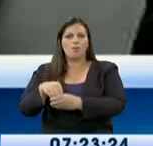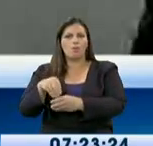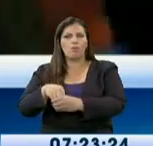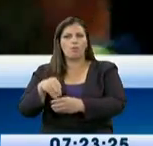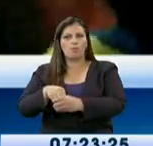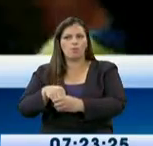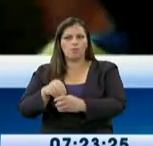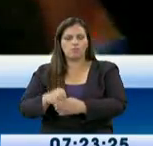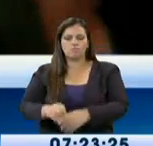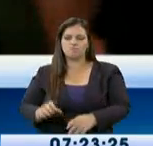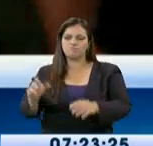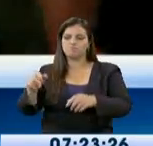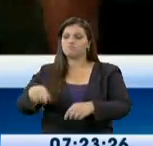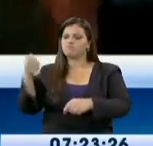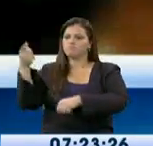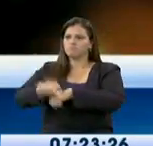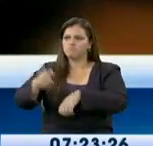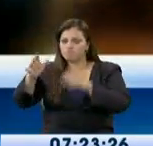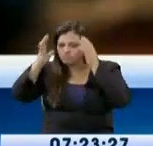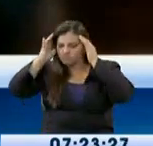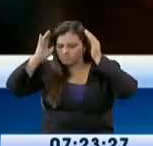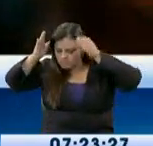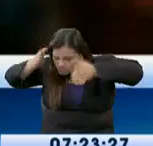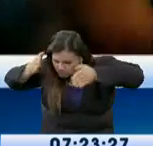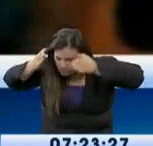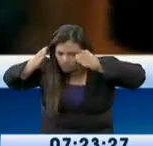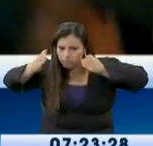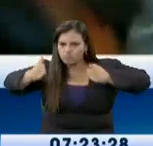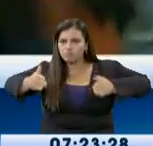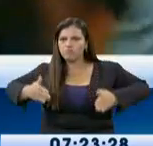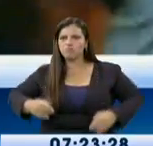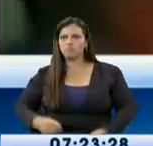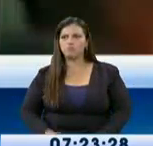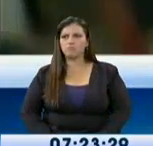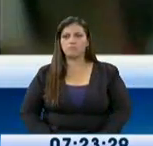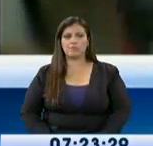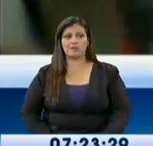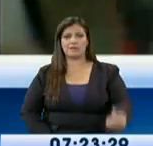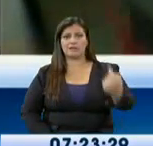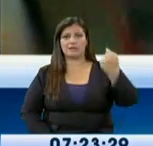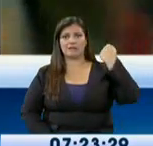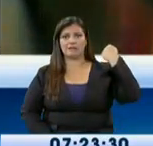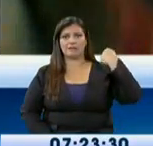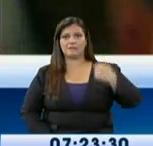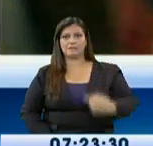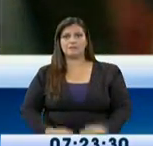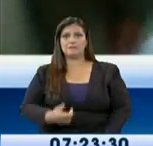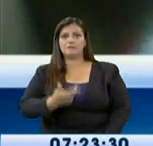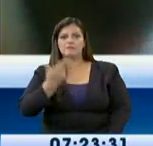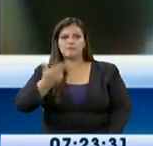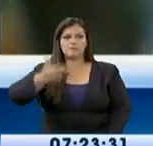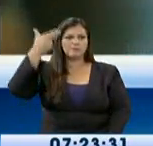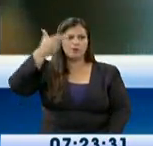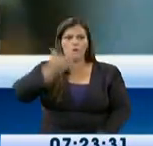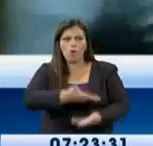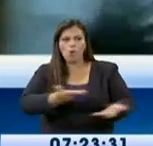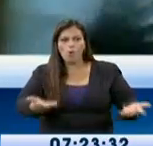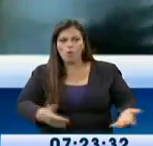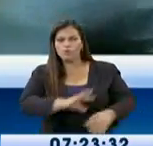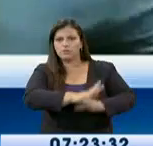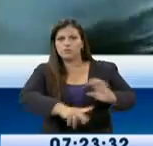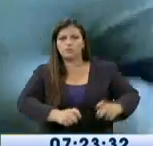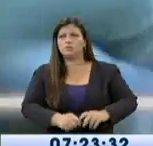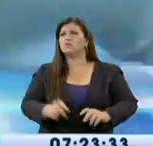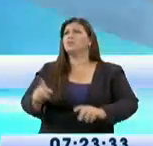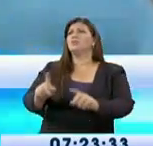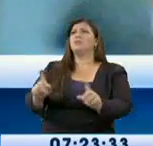El chico que entró a la parte de acá se encarga de coger a la chica que está atrás. Ahí cogen los dos porque no le quería dar uno de las cosas de ella. Entonces